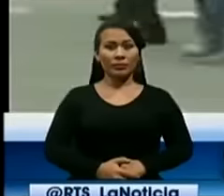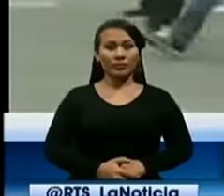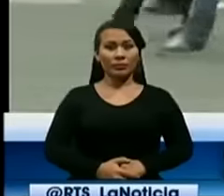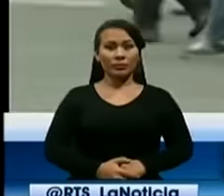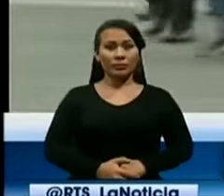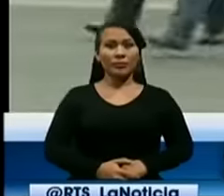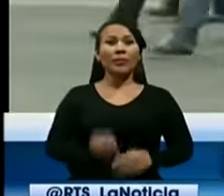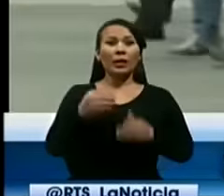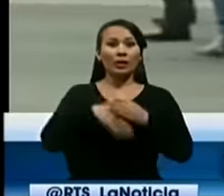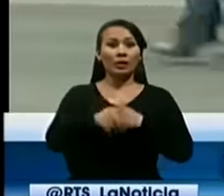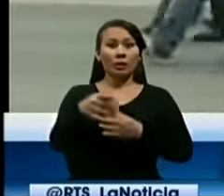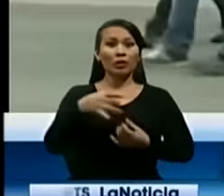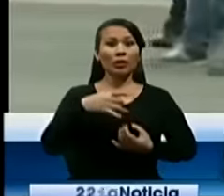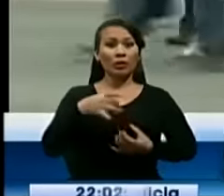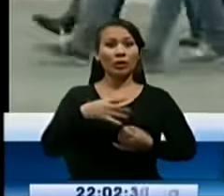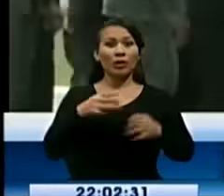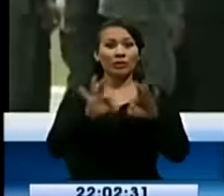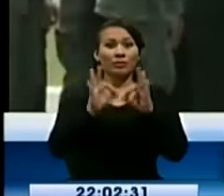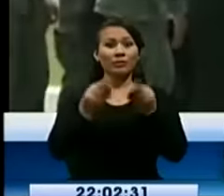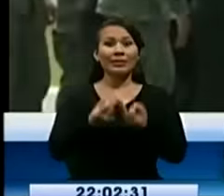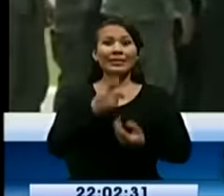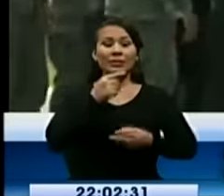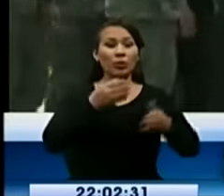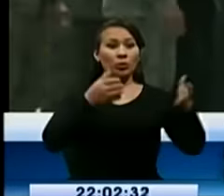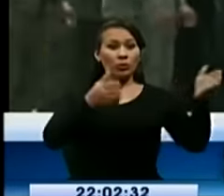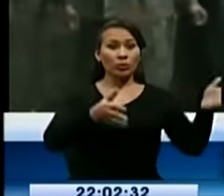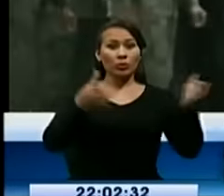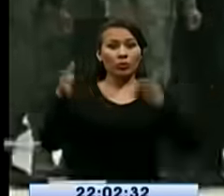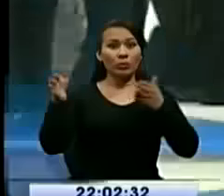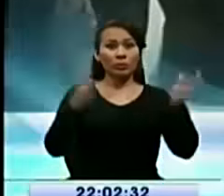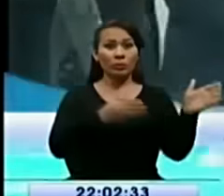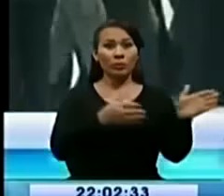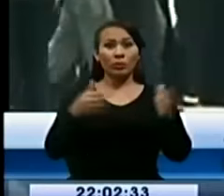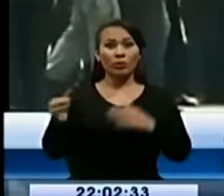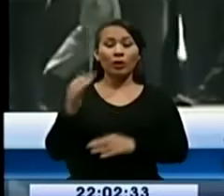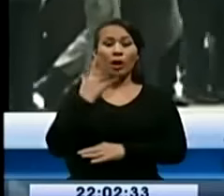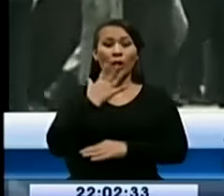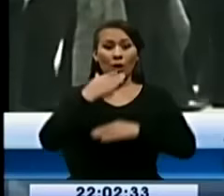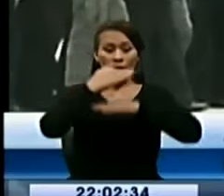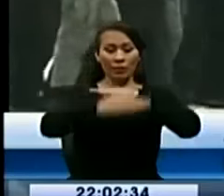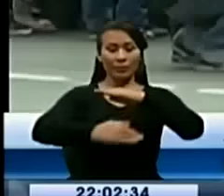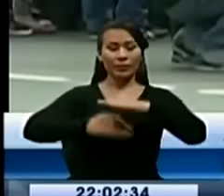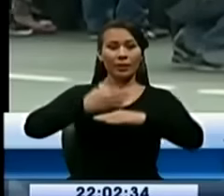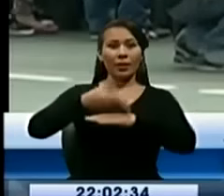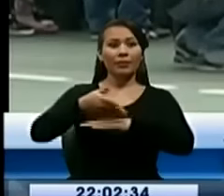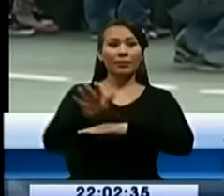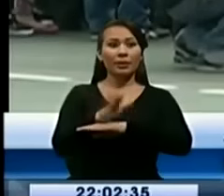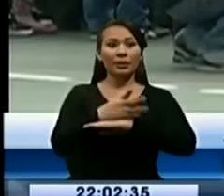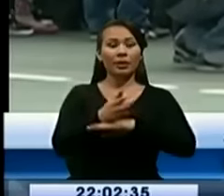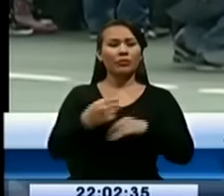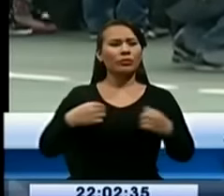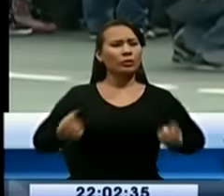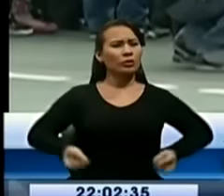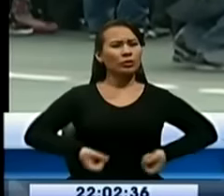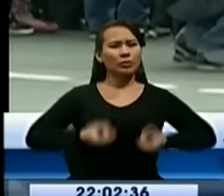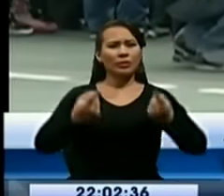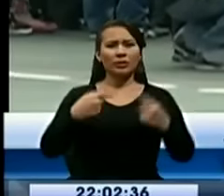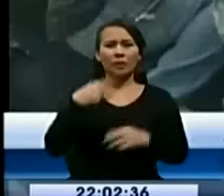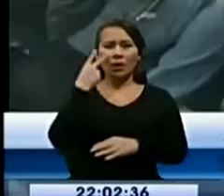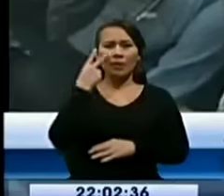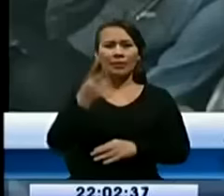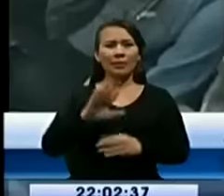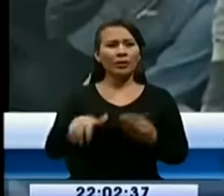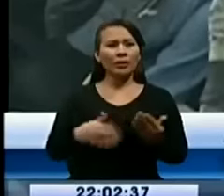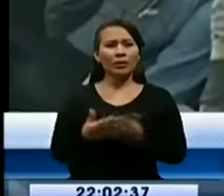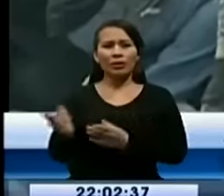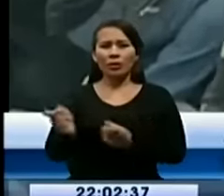En medio del dolor de los familiares, los féretros cubiertos con el tricolor nacional descendían del avión. Fue tal el impacto al verlos llegar de este modo que